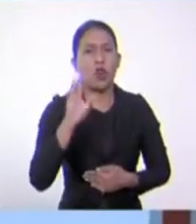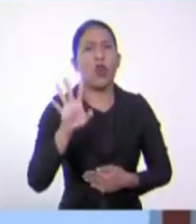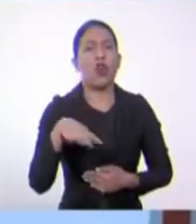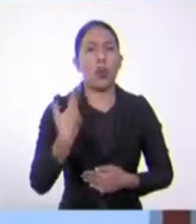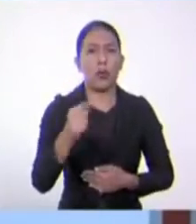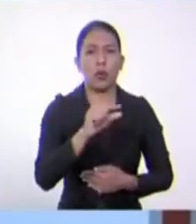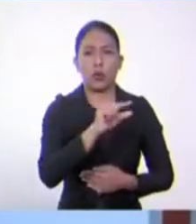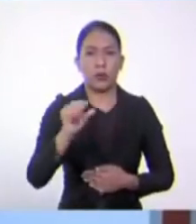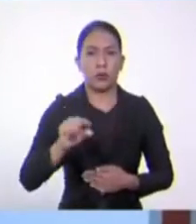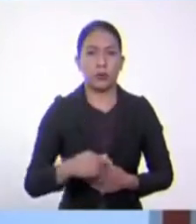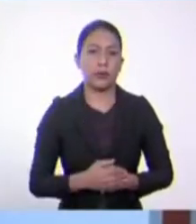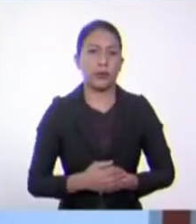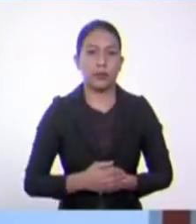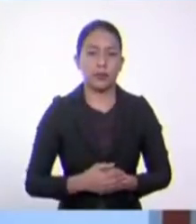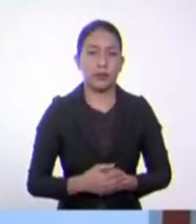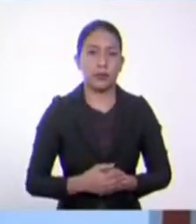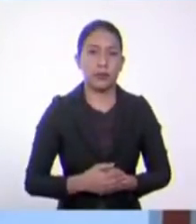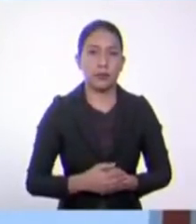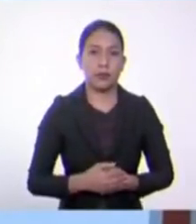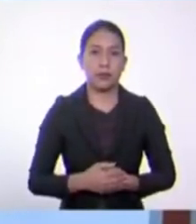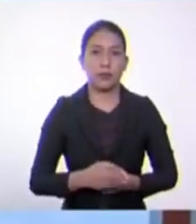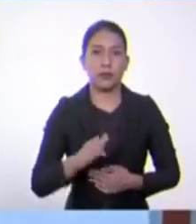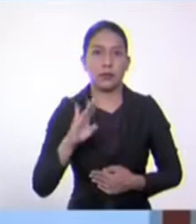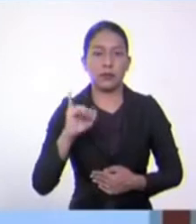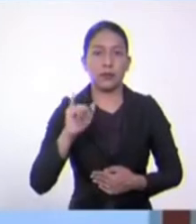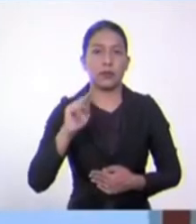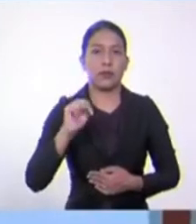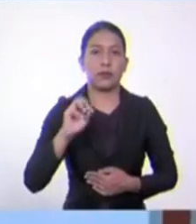la nomenclatura binomial.